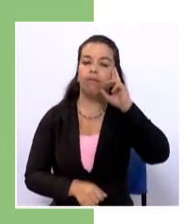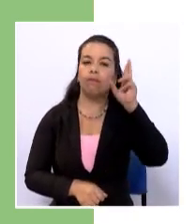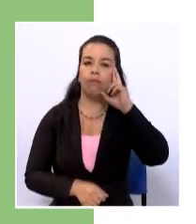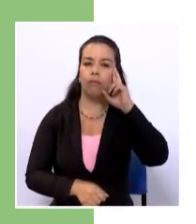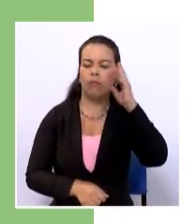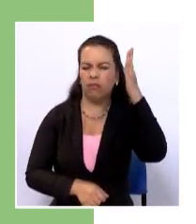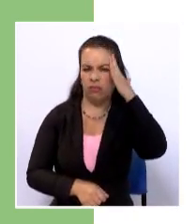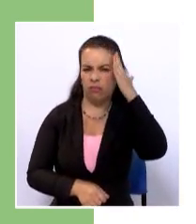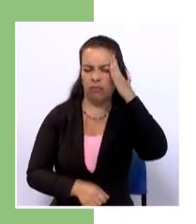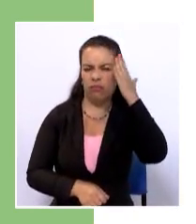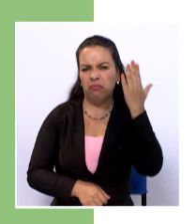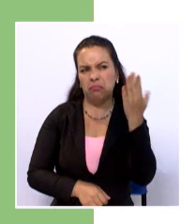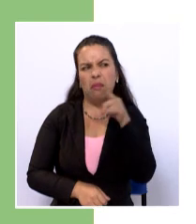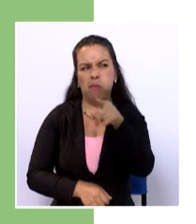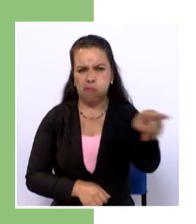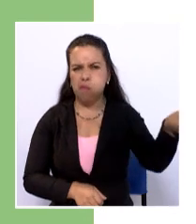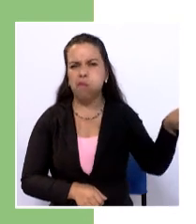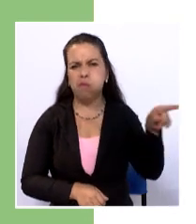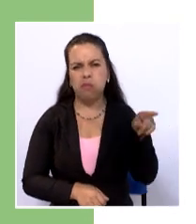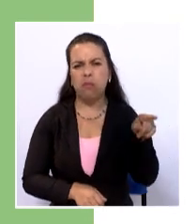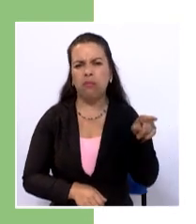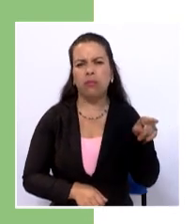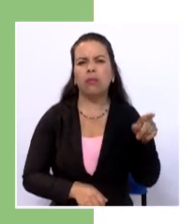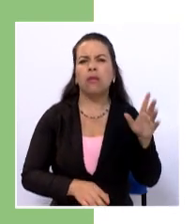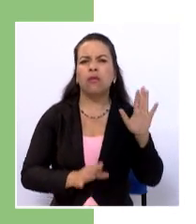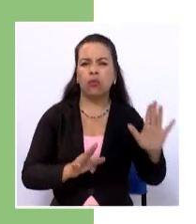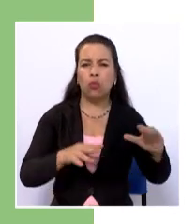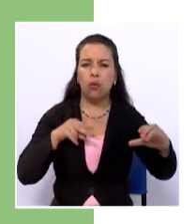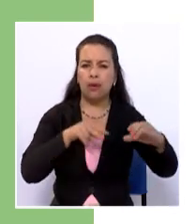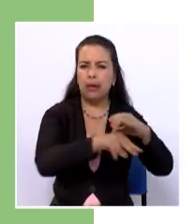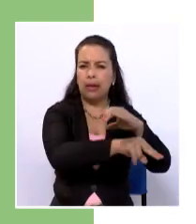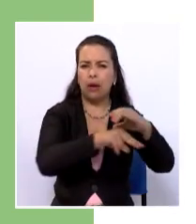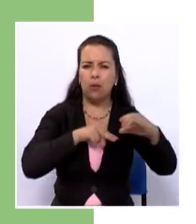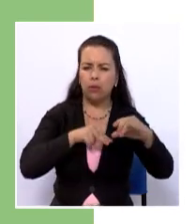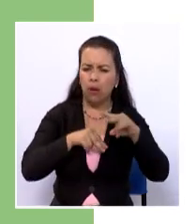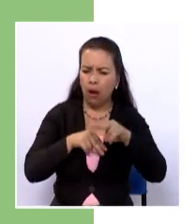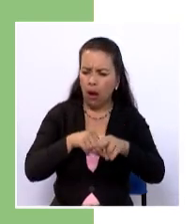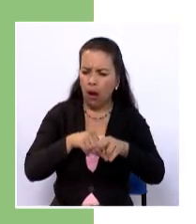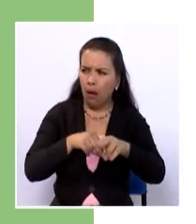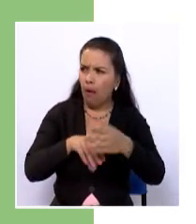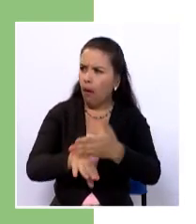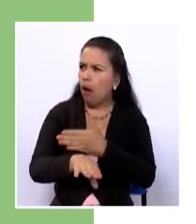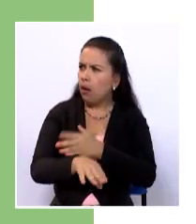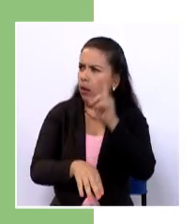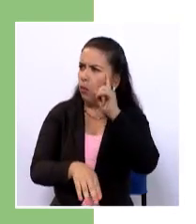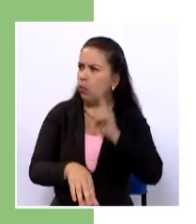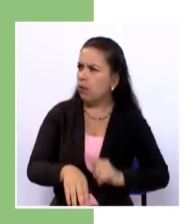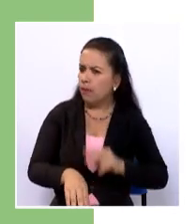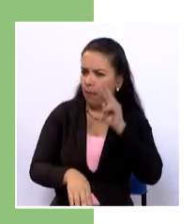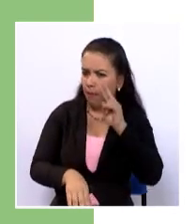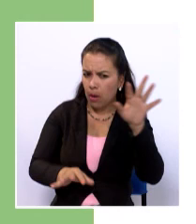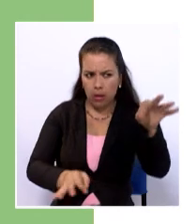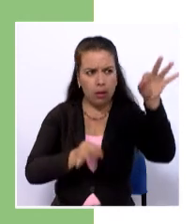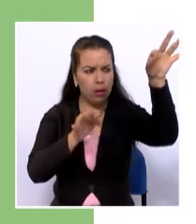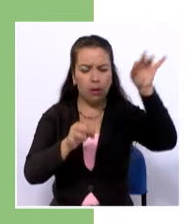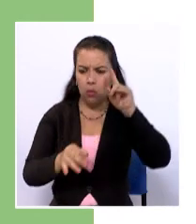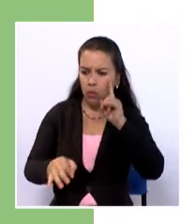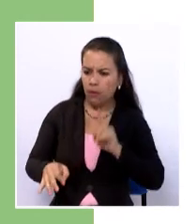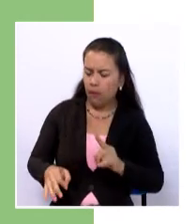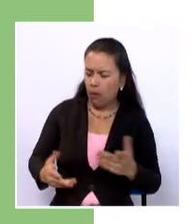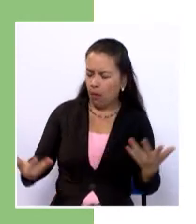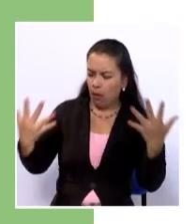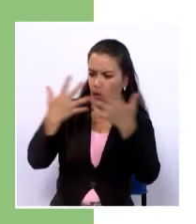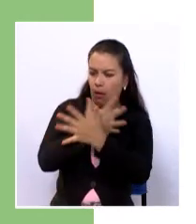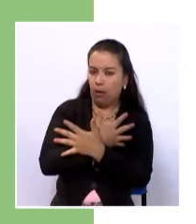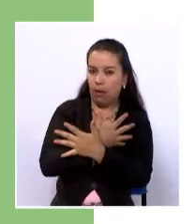visto con el desarrollo de la resonancia muchas lesiones que no se ven en rayos x en tomografías sean y resonancias